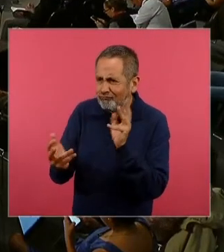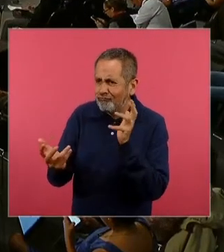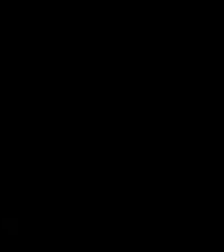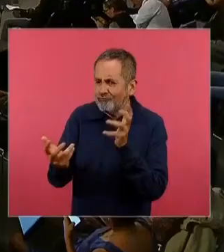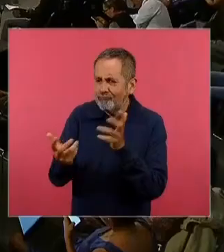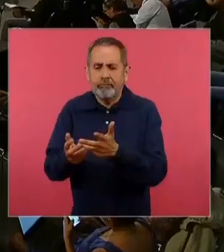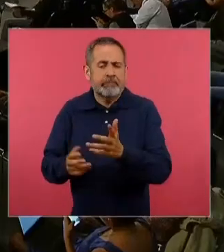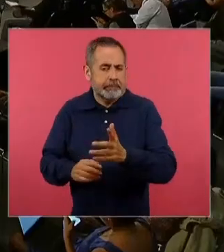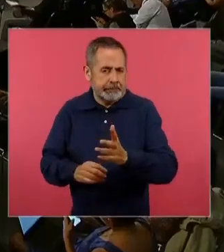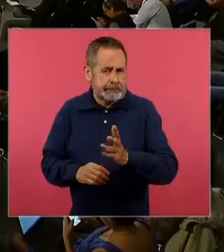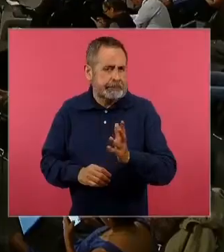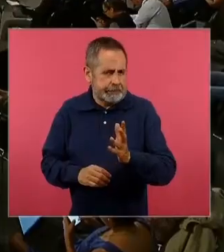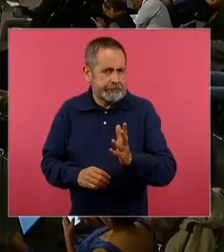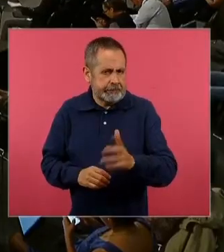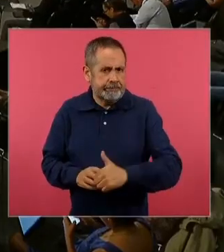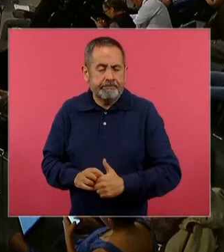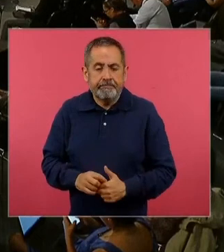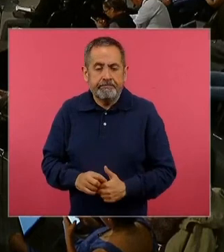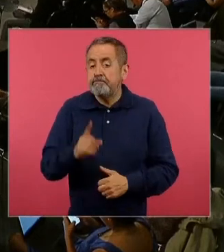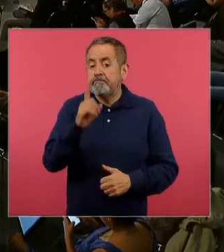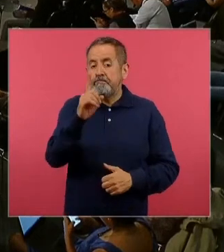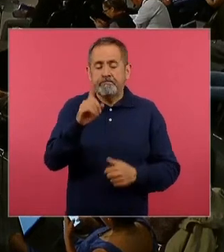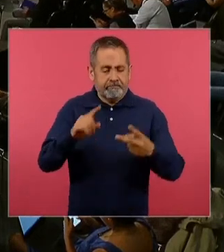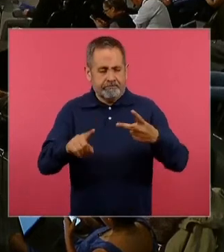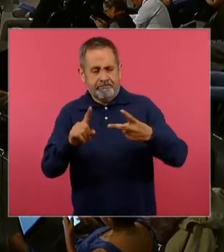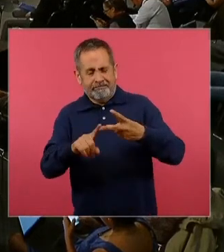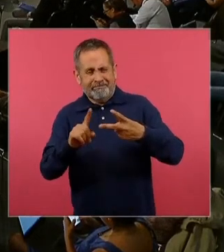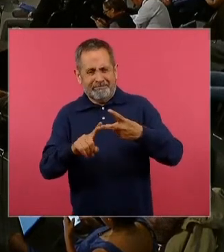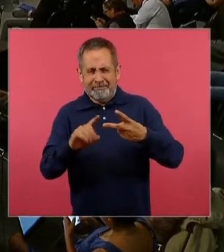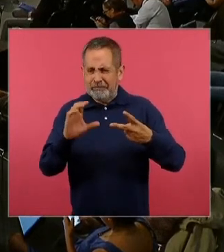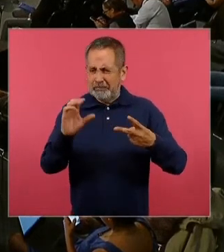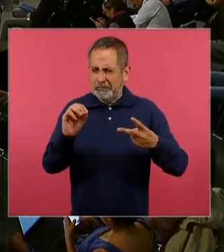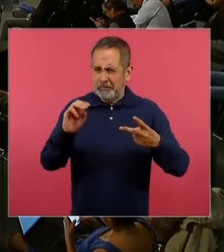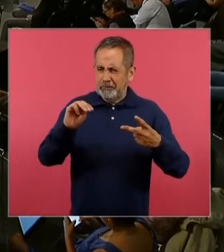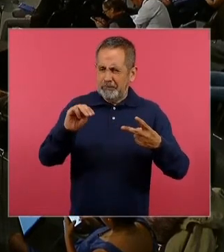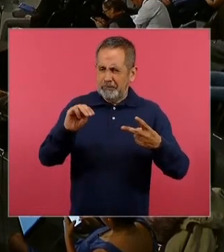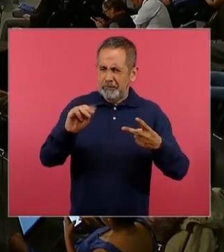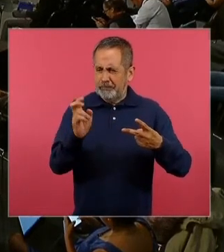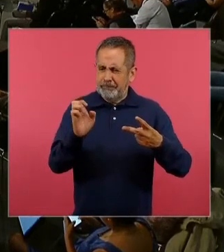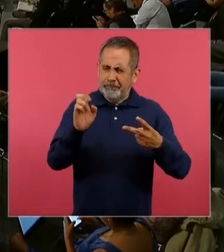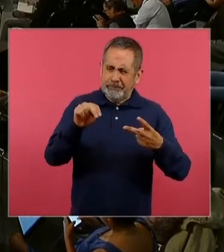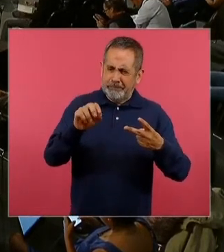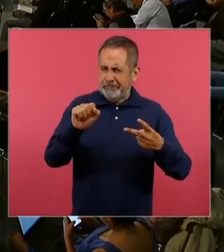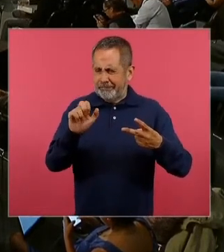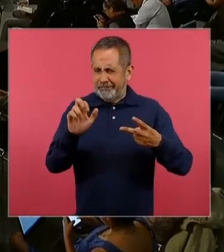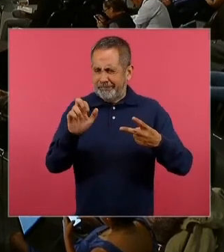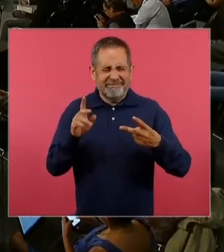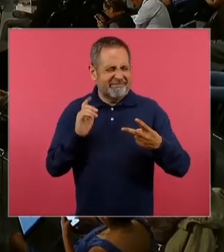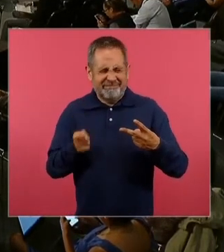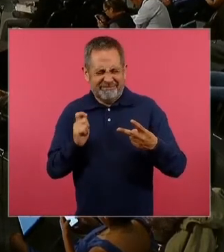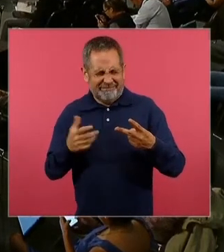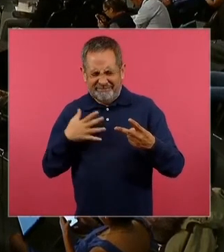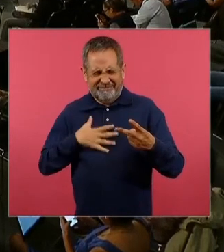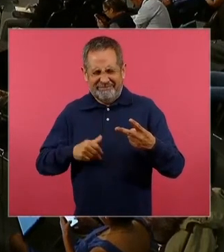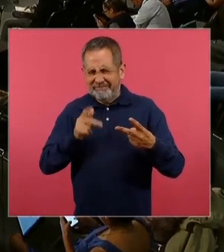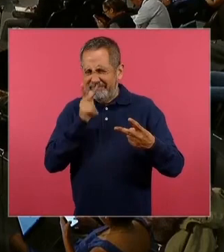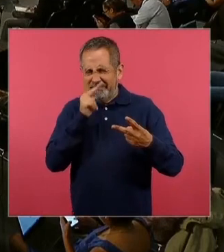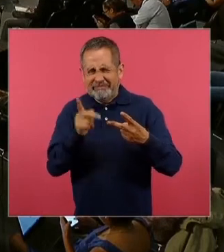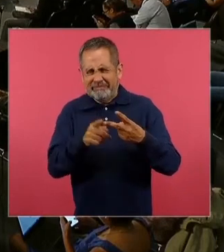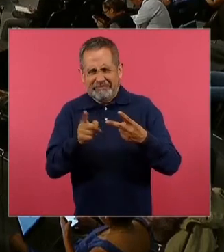razones de compensación, ¿qué quiero decir con compensación? Que estamos